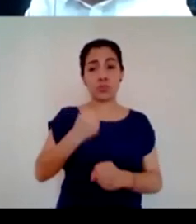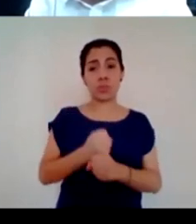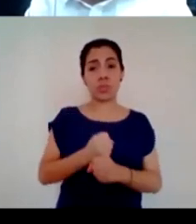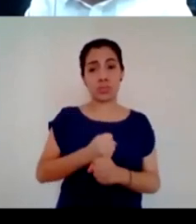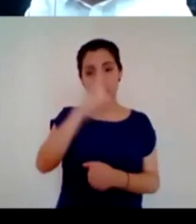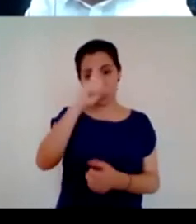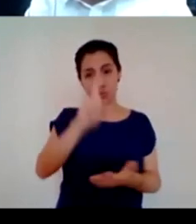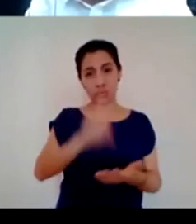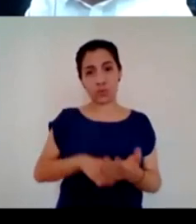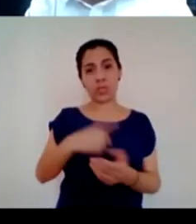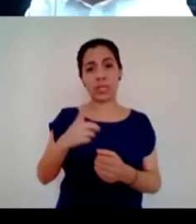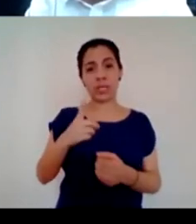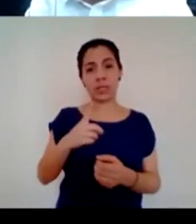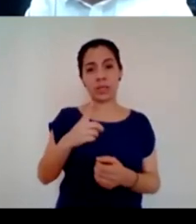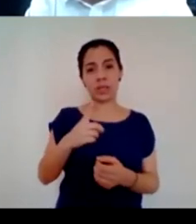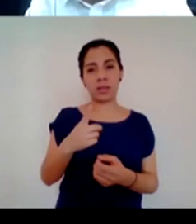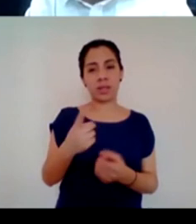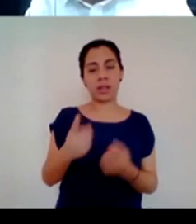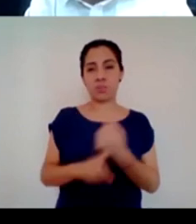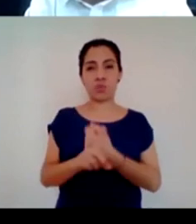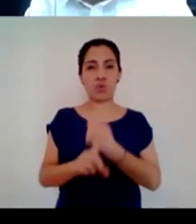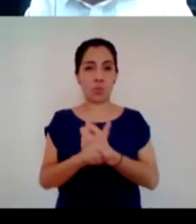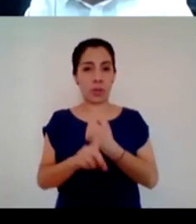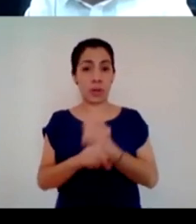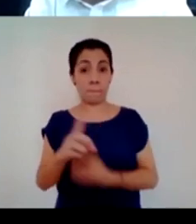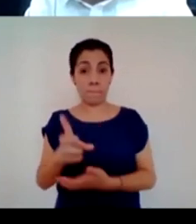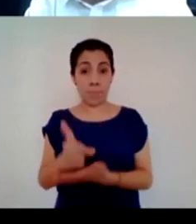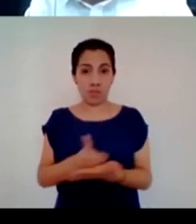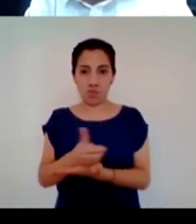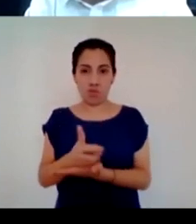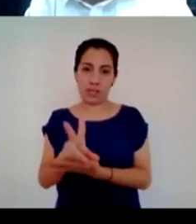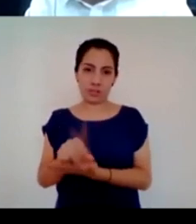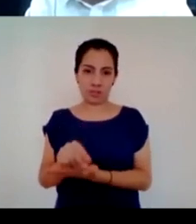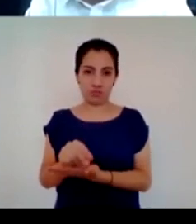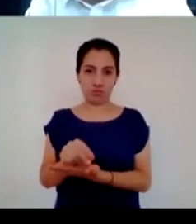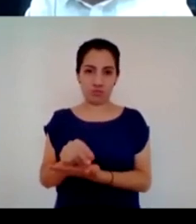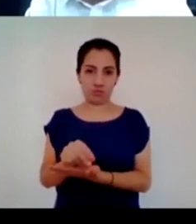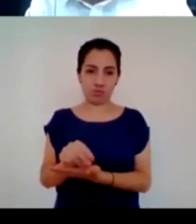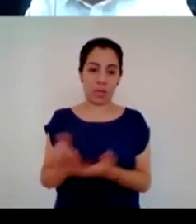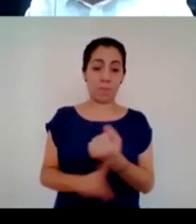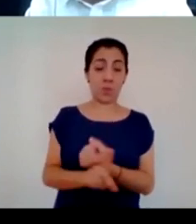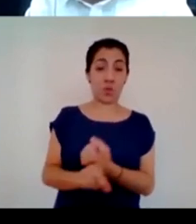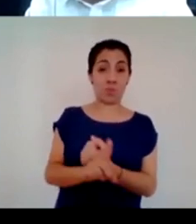drogas, ¿no? O sea, el problema es que de dónde salen las drogas y dónde están los